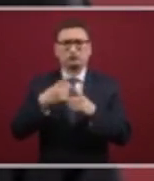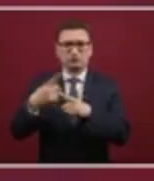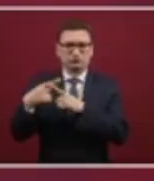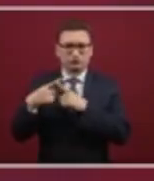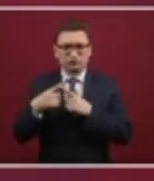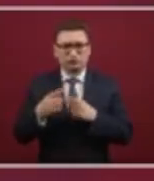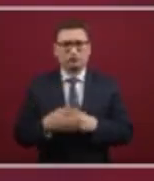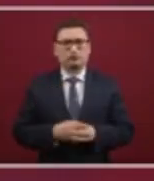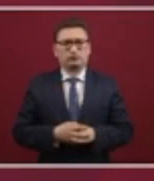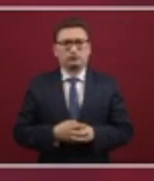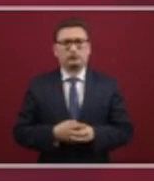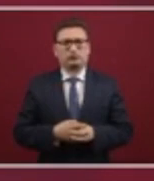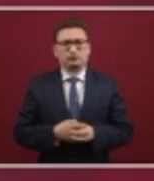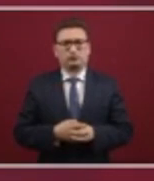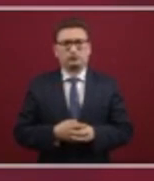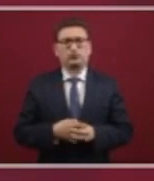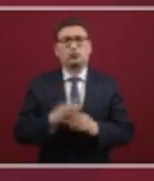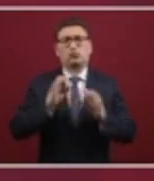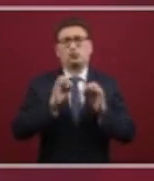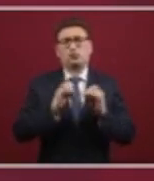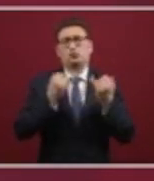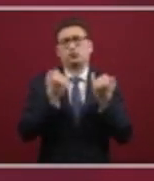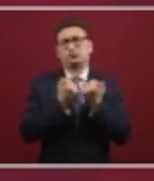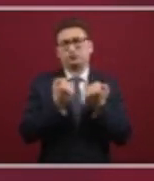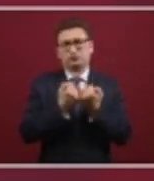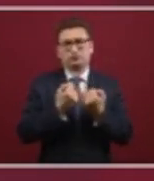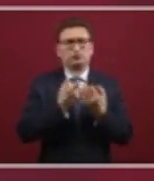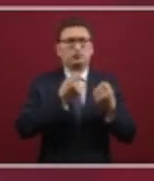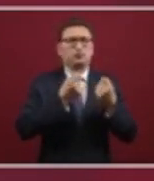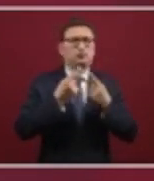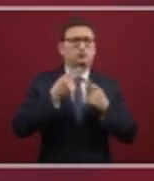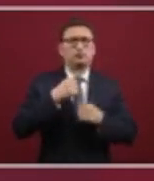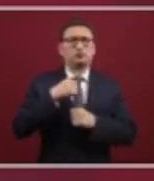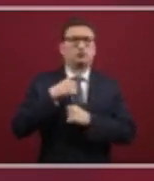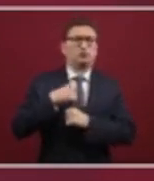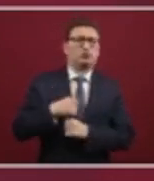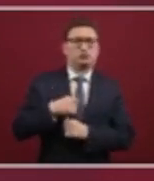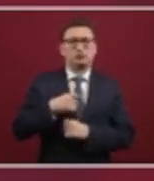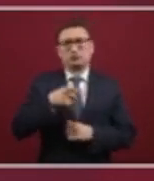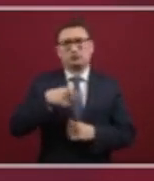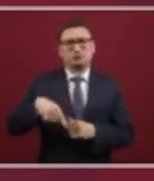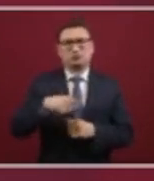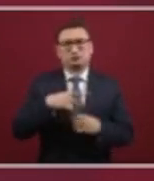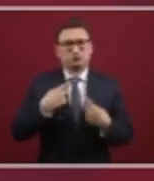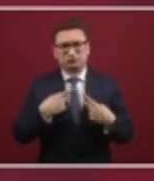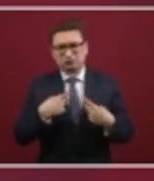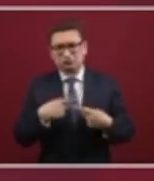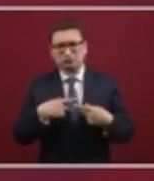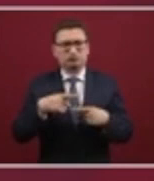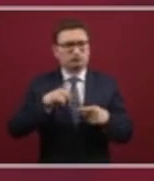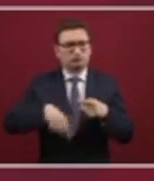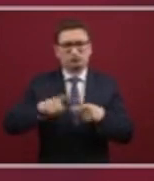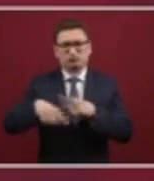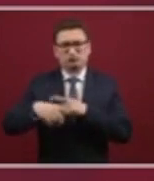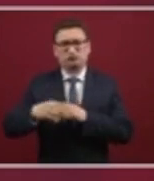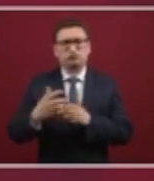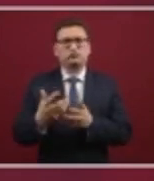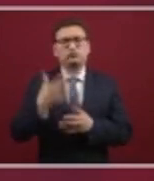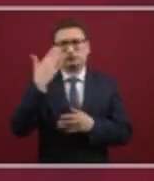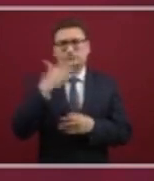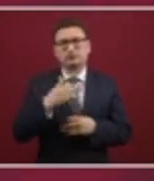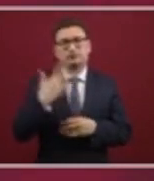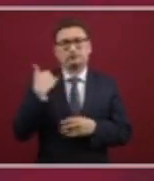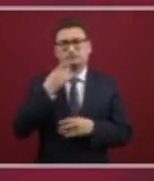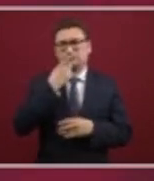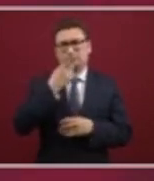común o la delincuencia de cuello blanco, y ya quedamos de que todo eso se va a devolver al pueblo.